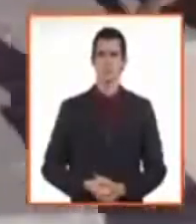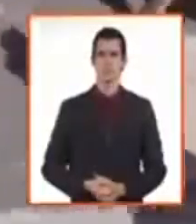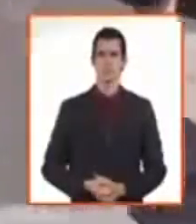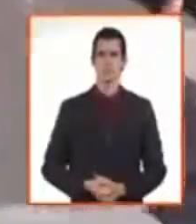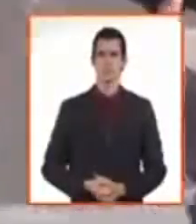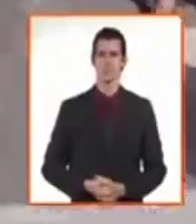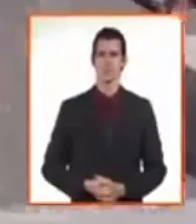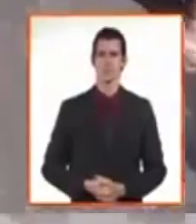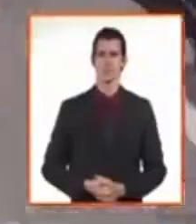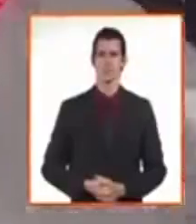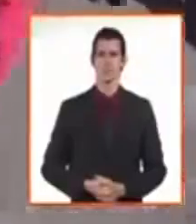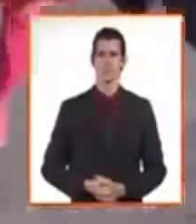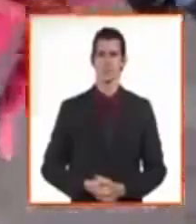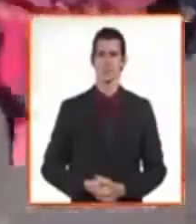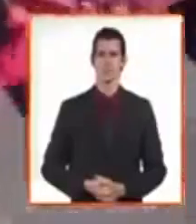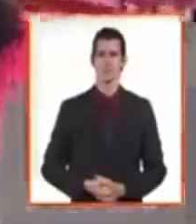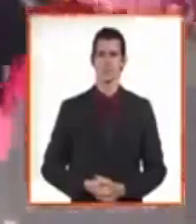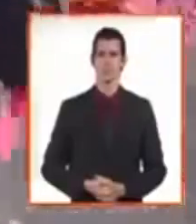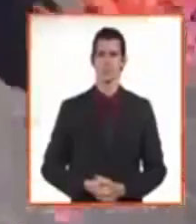no